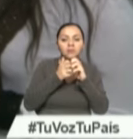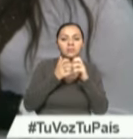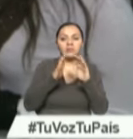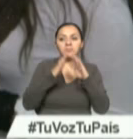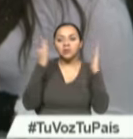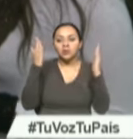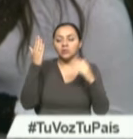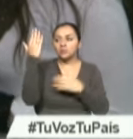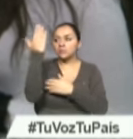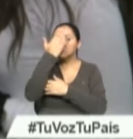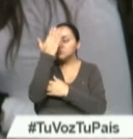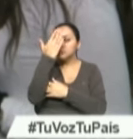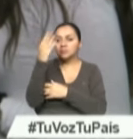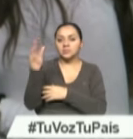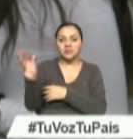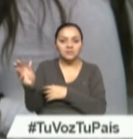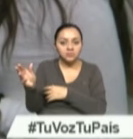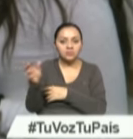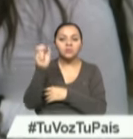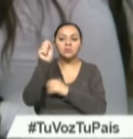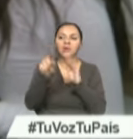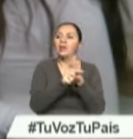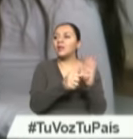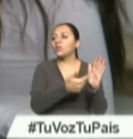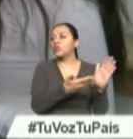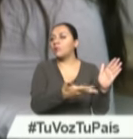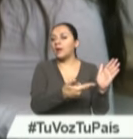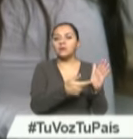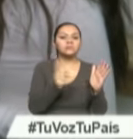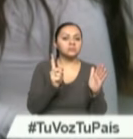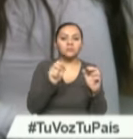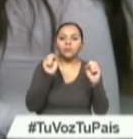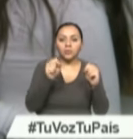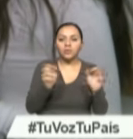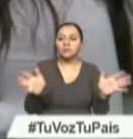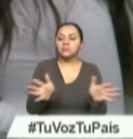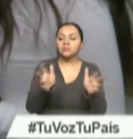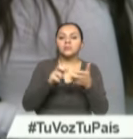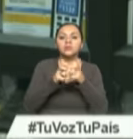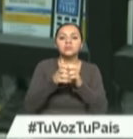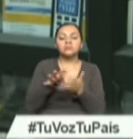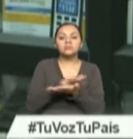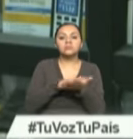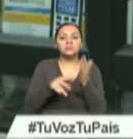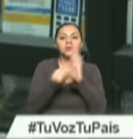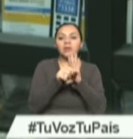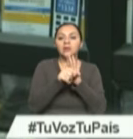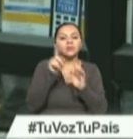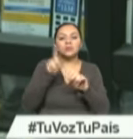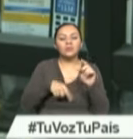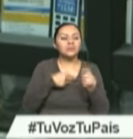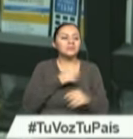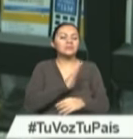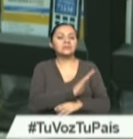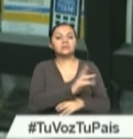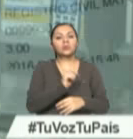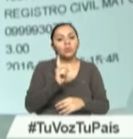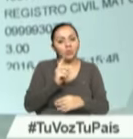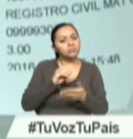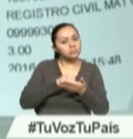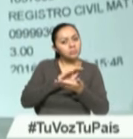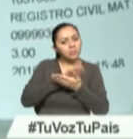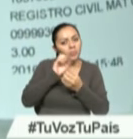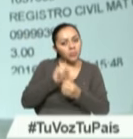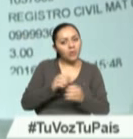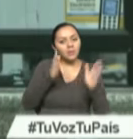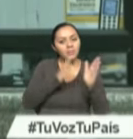impreso, televisivo o de redes sociales, criterios que inciten o persuadan negativamente a la entrega o implementación